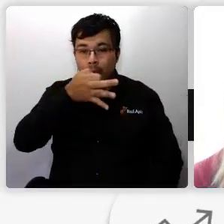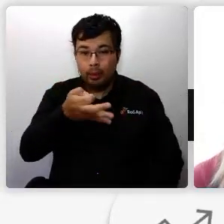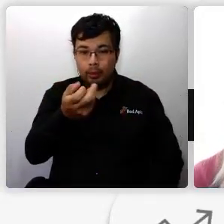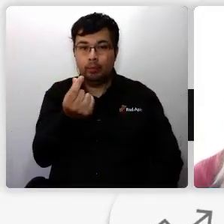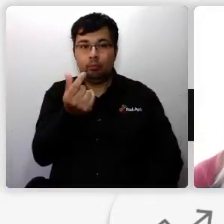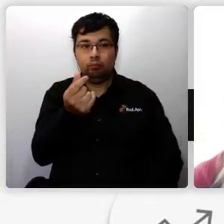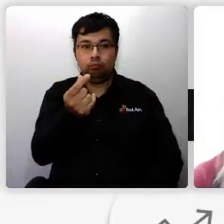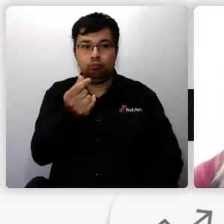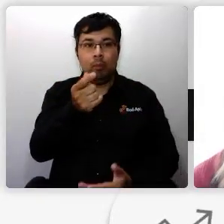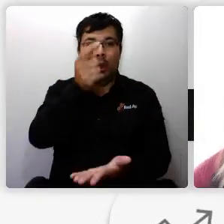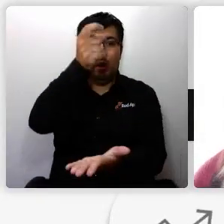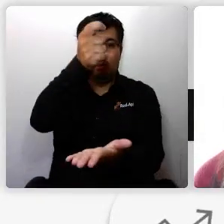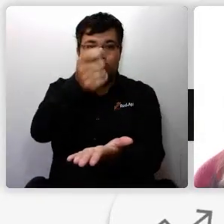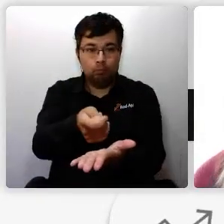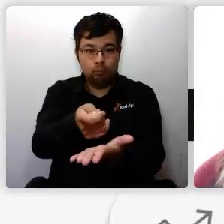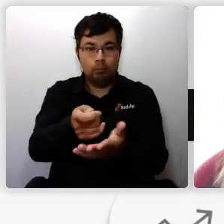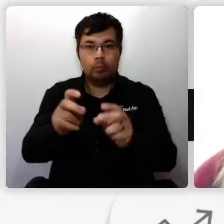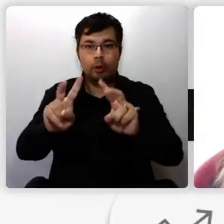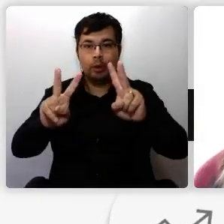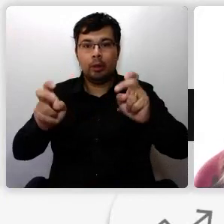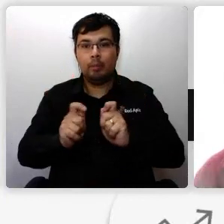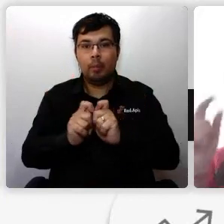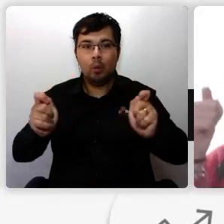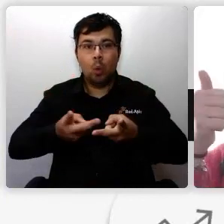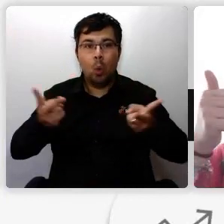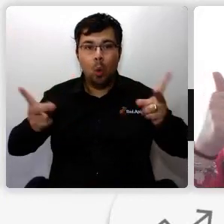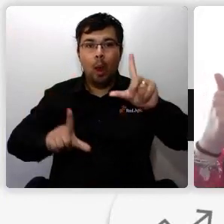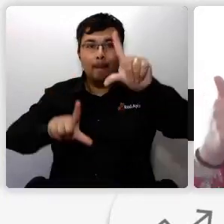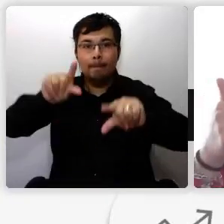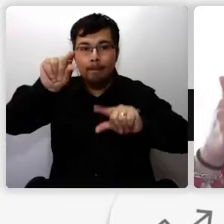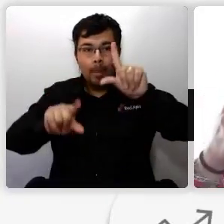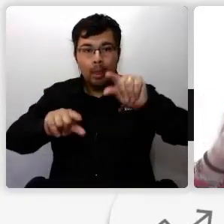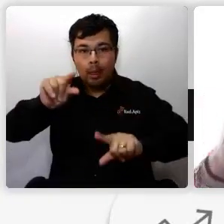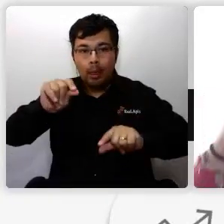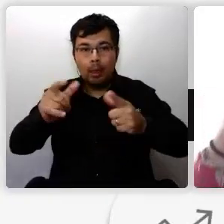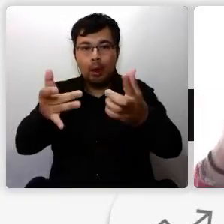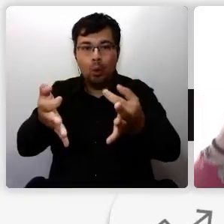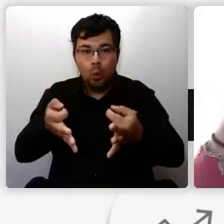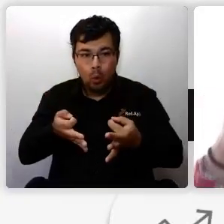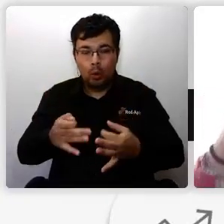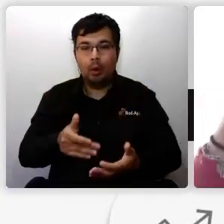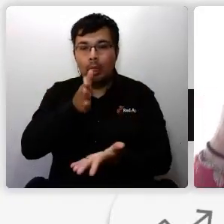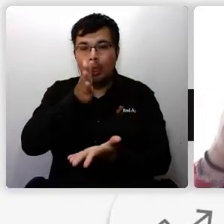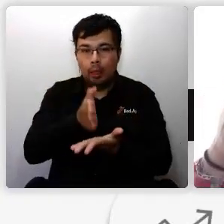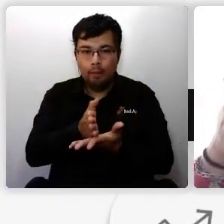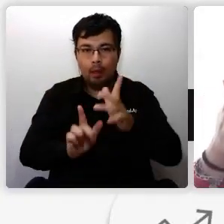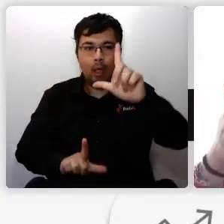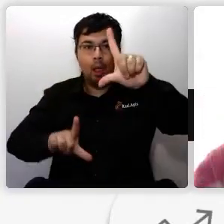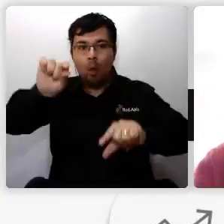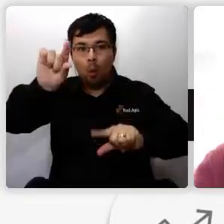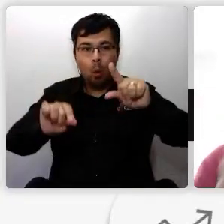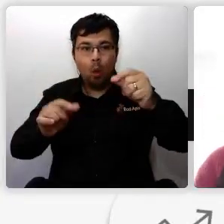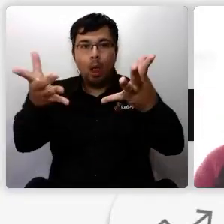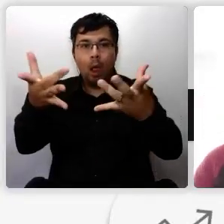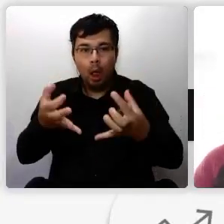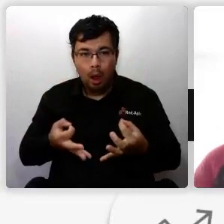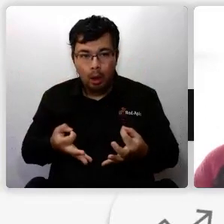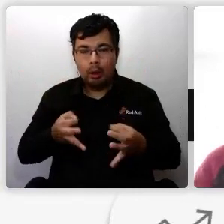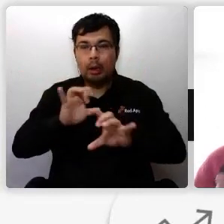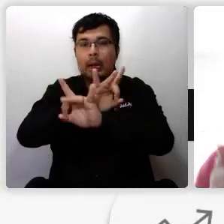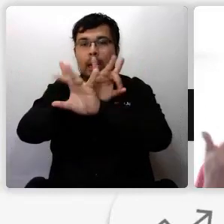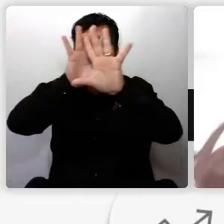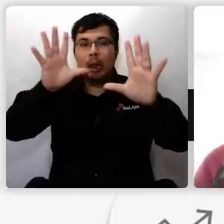los resultados. Tenemos que medir. Hablamos de los objetivos que tenían que ser medibles, claros y cuantificables. Tenemos que